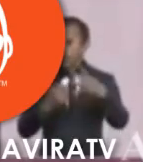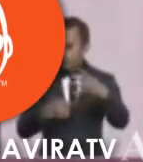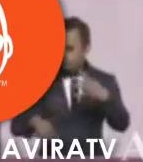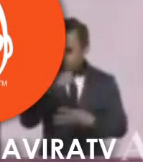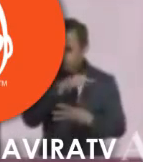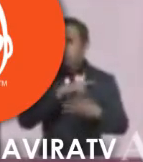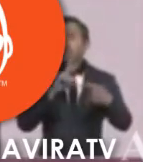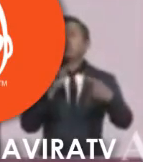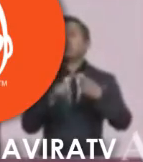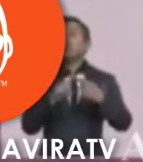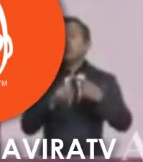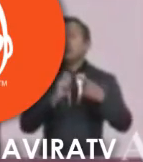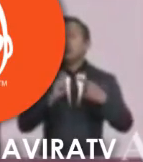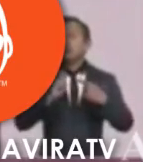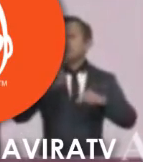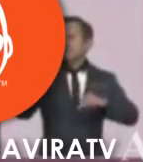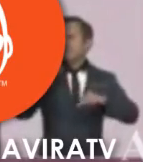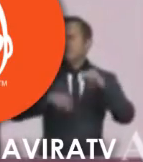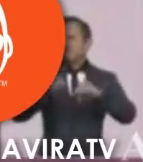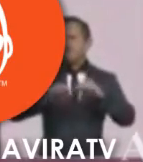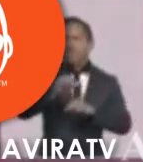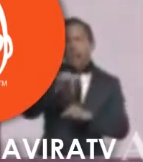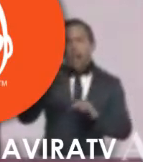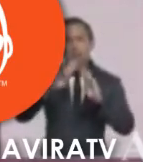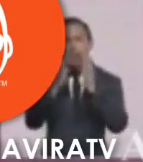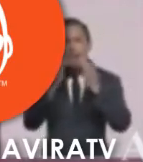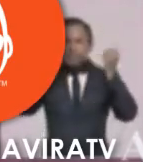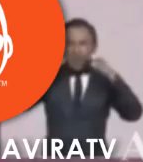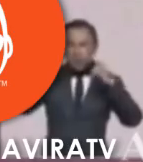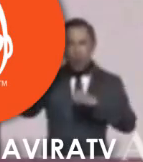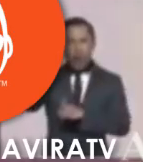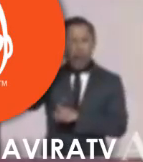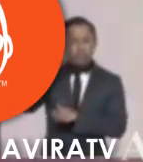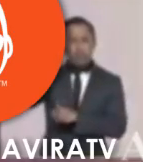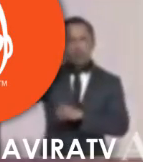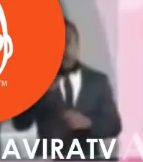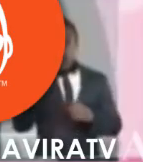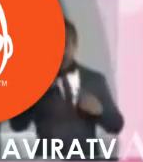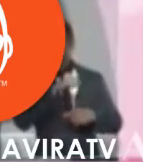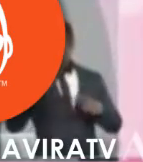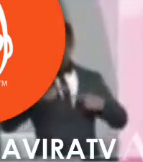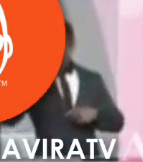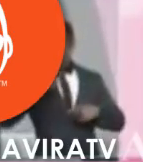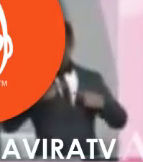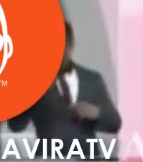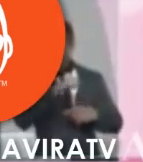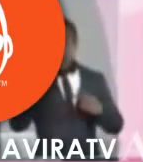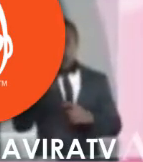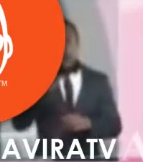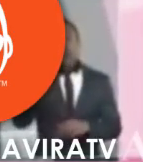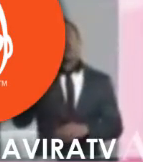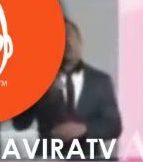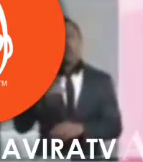Y yo les voy a enseñar con esta infografía que cuando se permite la amnistía se duplican. Ya verán, cuando estaba Andrés Manuel